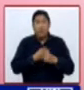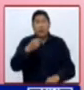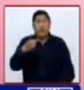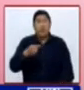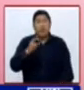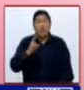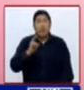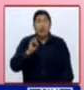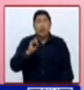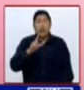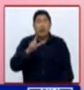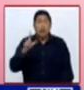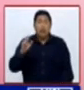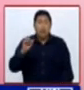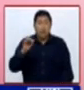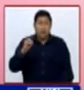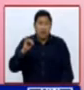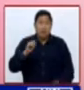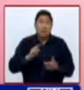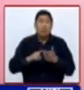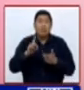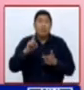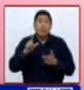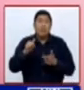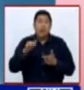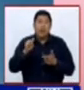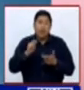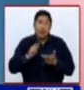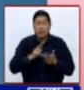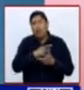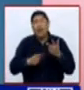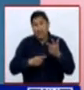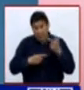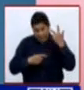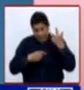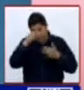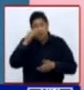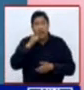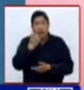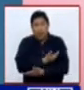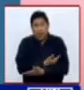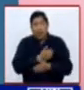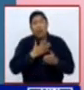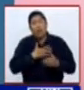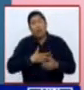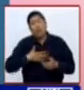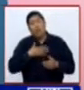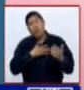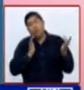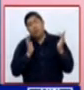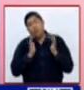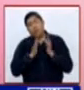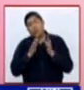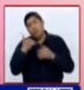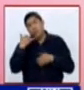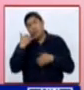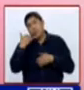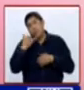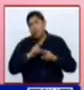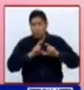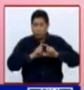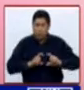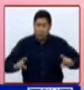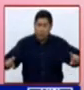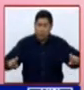Guillermina Cortés, Delia Cortés y Linda Cortés. Hacemos el llamado a las hijas para que por favor puedan comunicarse con los números que aparecen a pie de